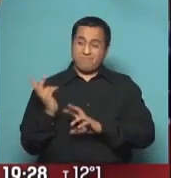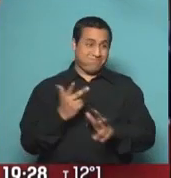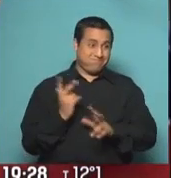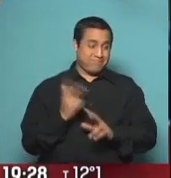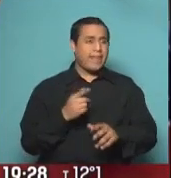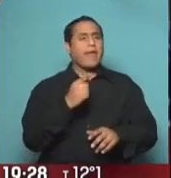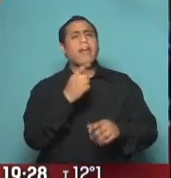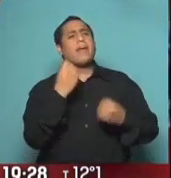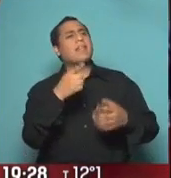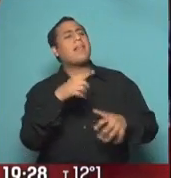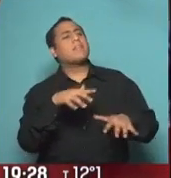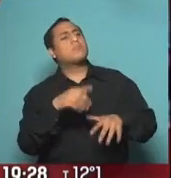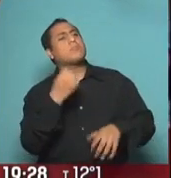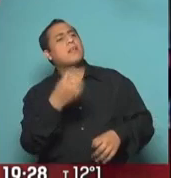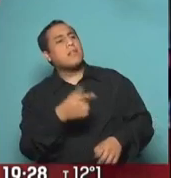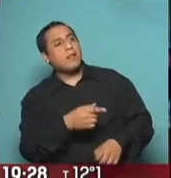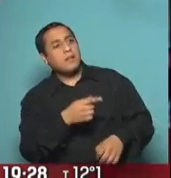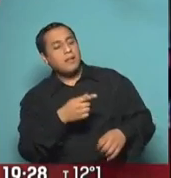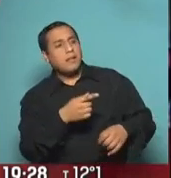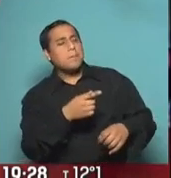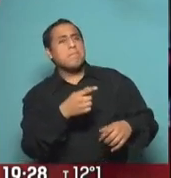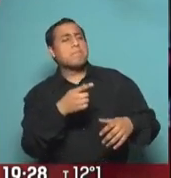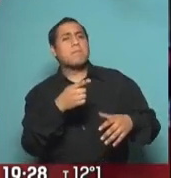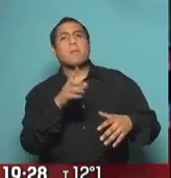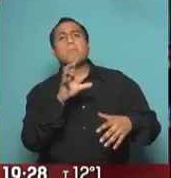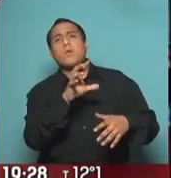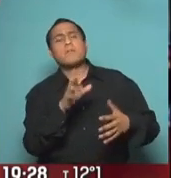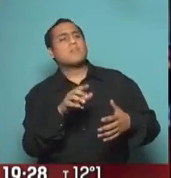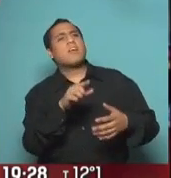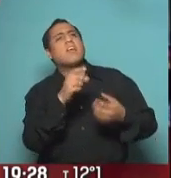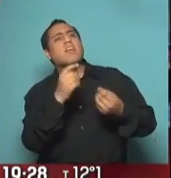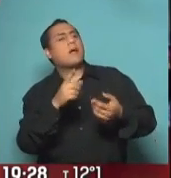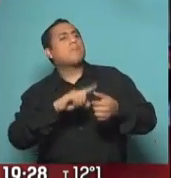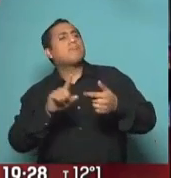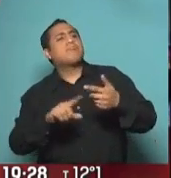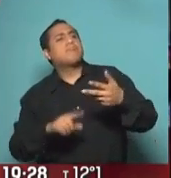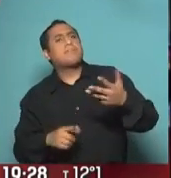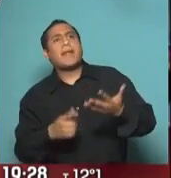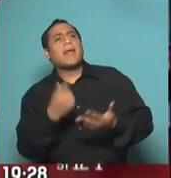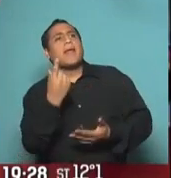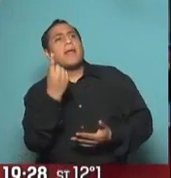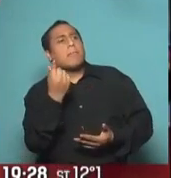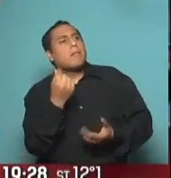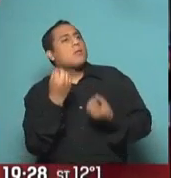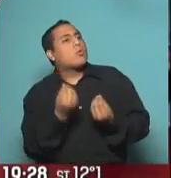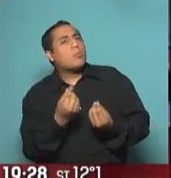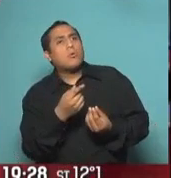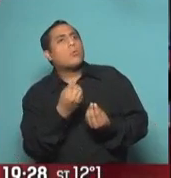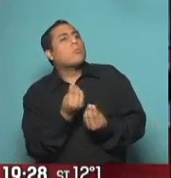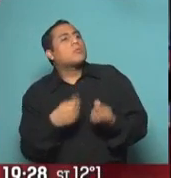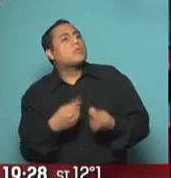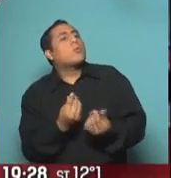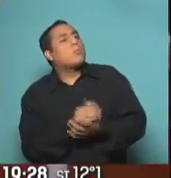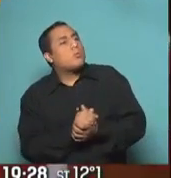también queremos conocer cuál es la situación de la provincia en el resto de las cosas cómo está económicamente cuál es la realidad de santiago